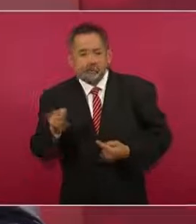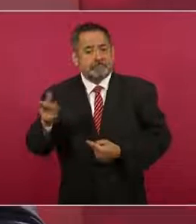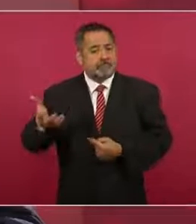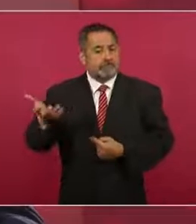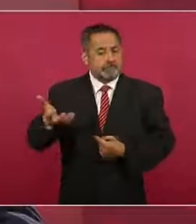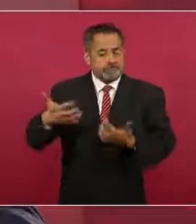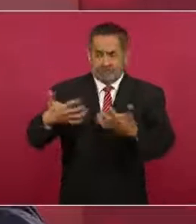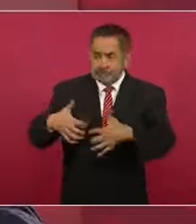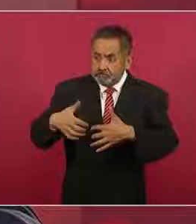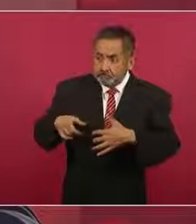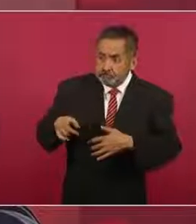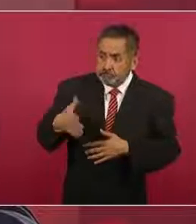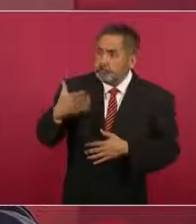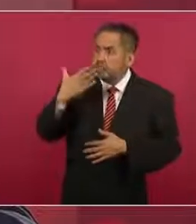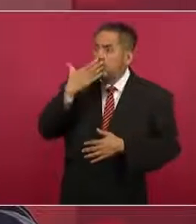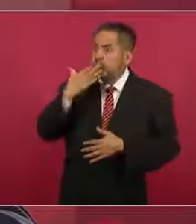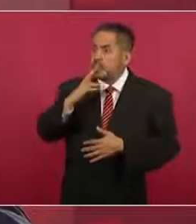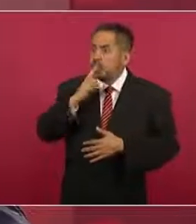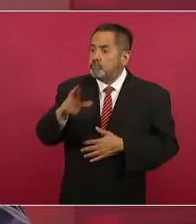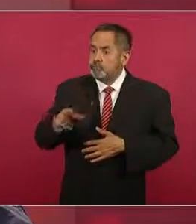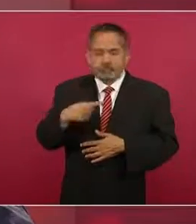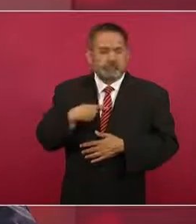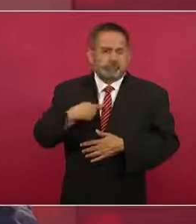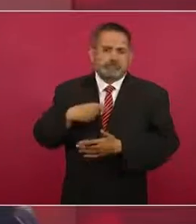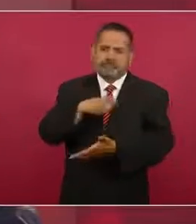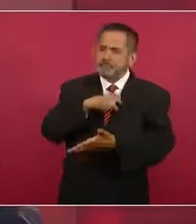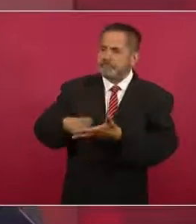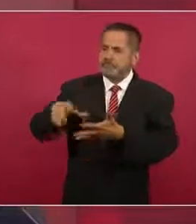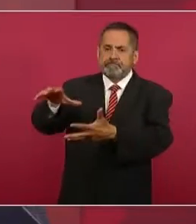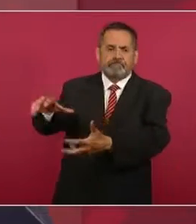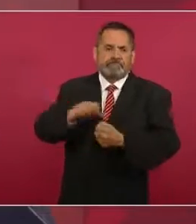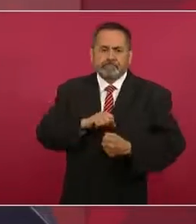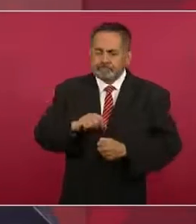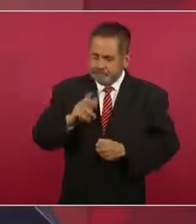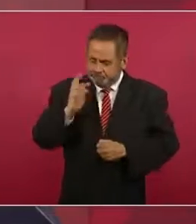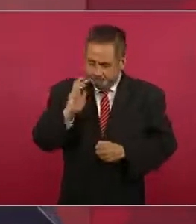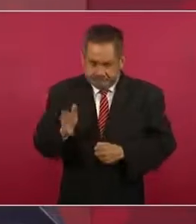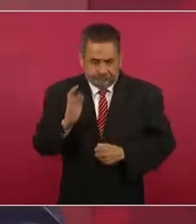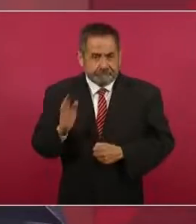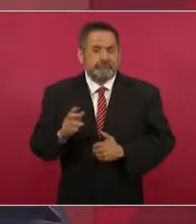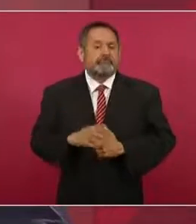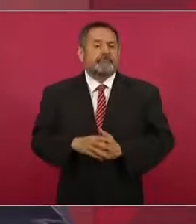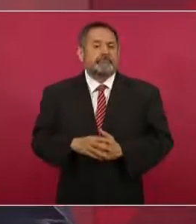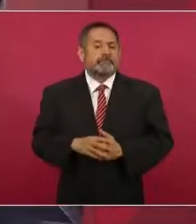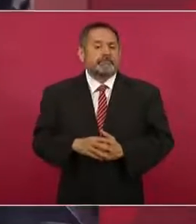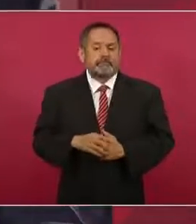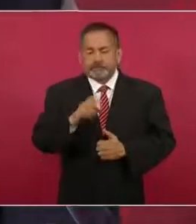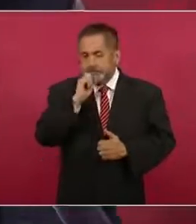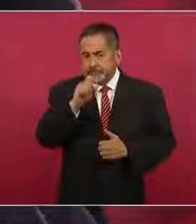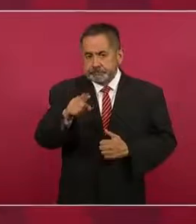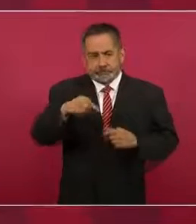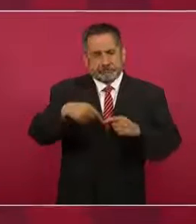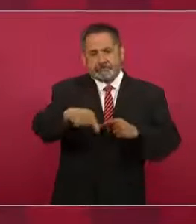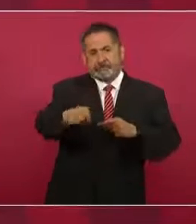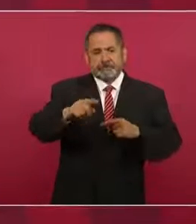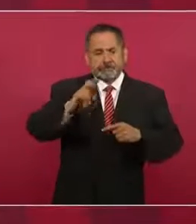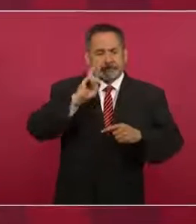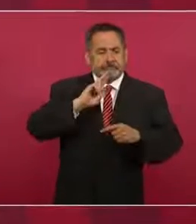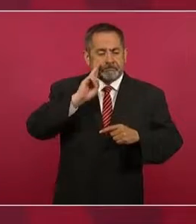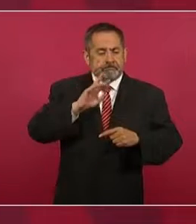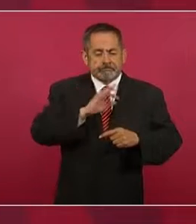que les ha dado muy buen resultado. Vamos también a